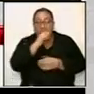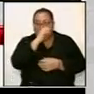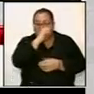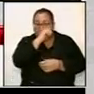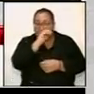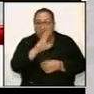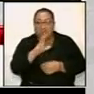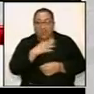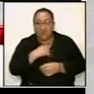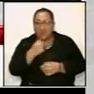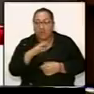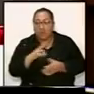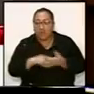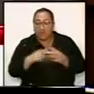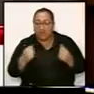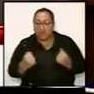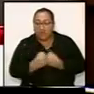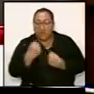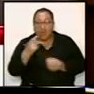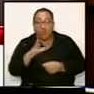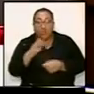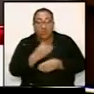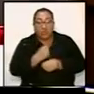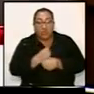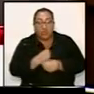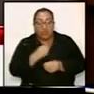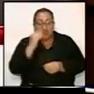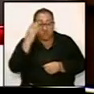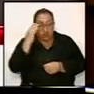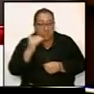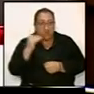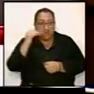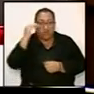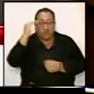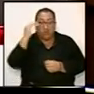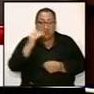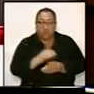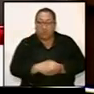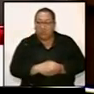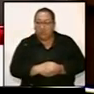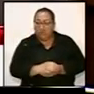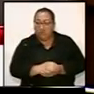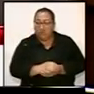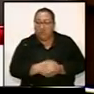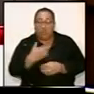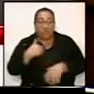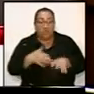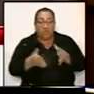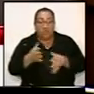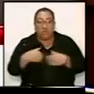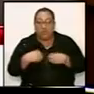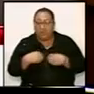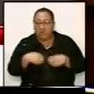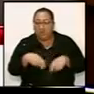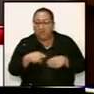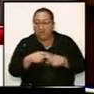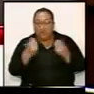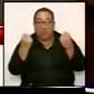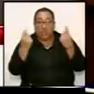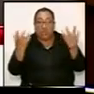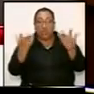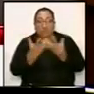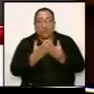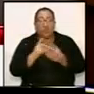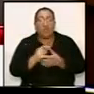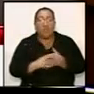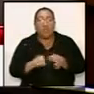los 3 años, se afecta no solamente su capacidad de crecimiento, su capacidad de psicomotricidad, su capacidad de entendimiento.